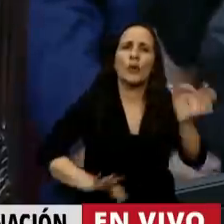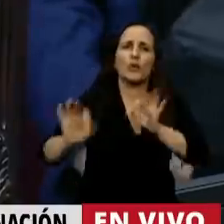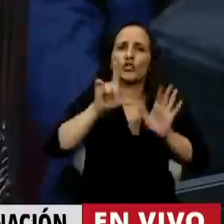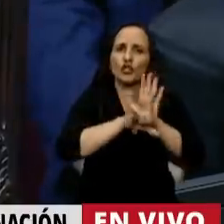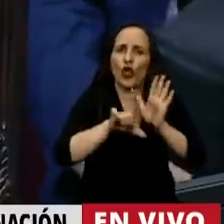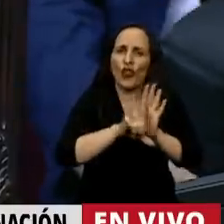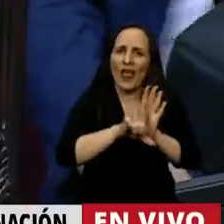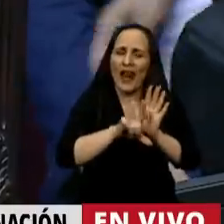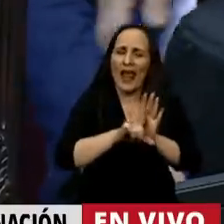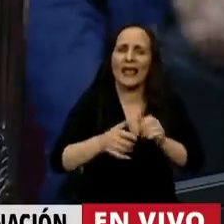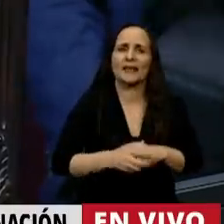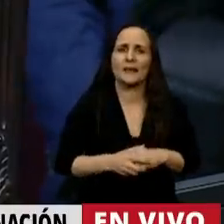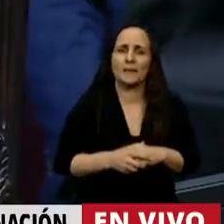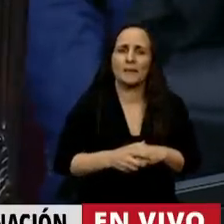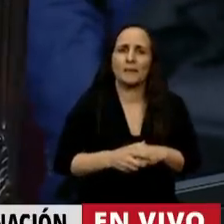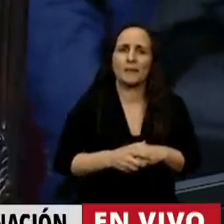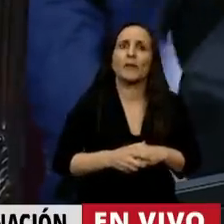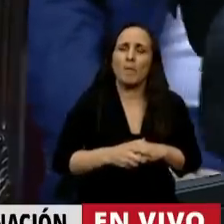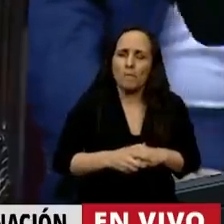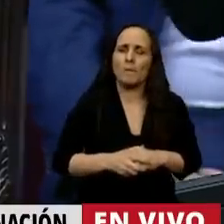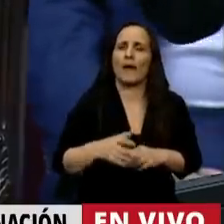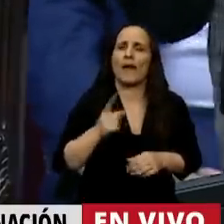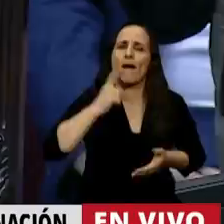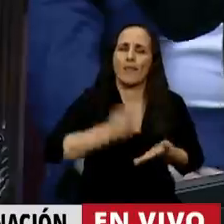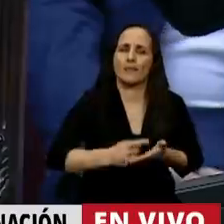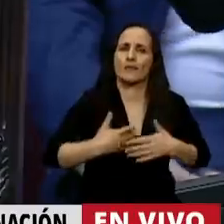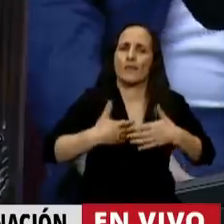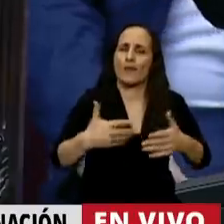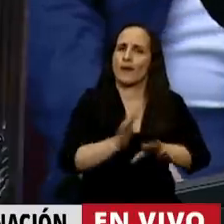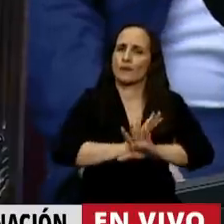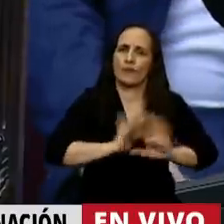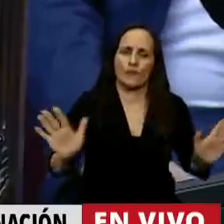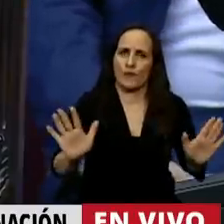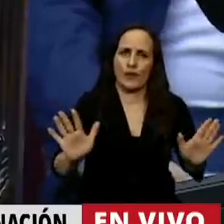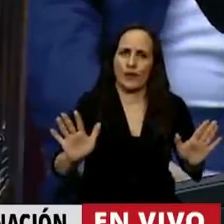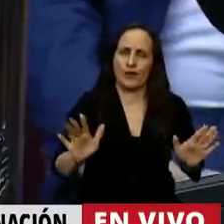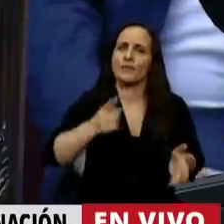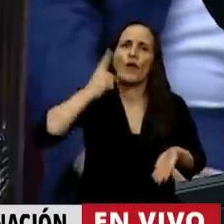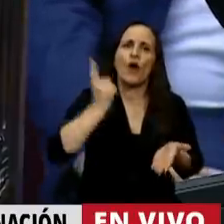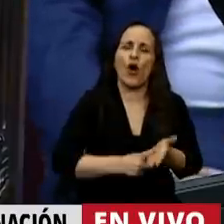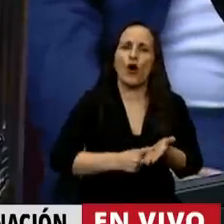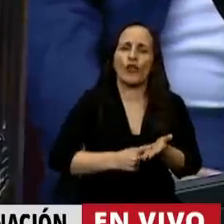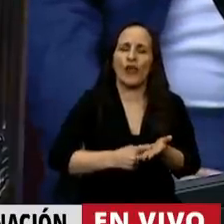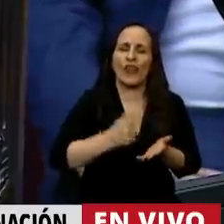proyecto de ley de regulación del acceso a la interrupción voluntaria del embarazo, orden del